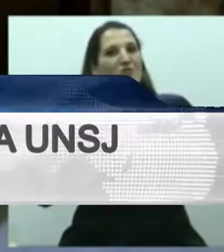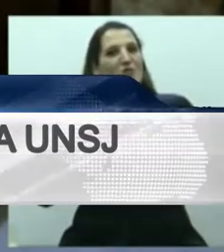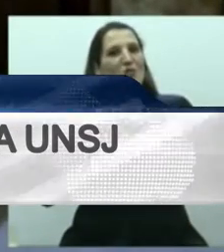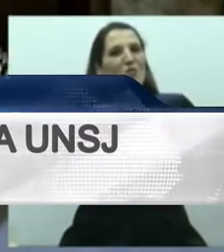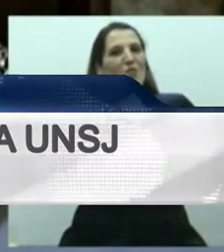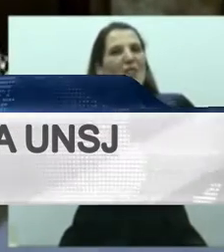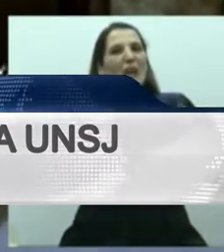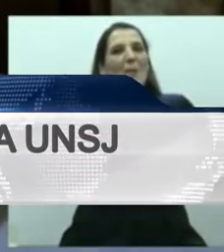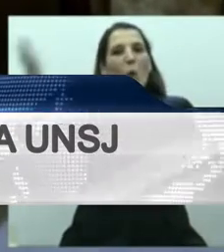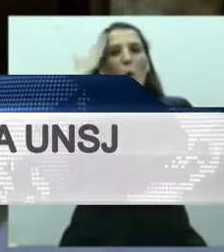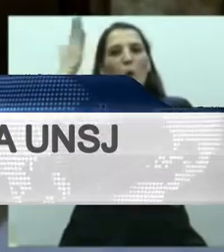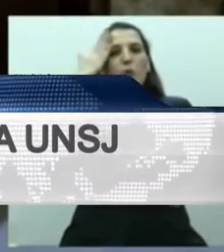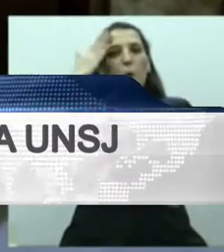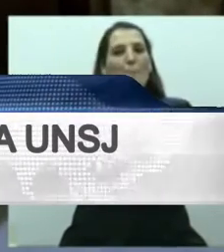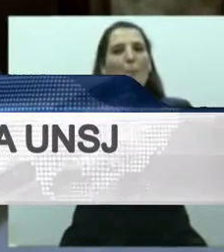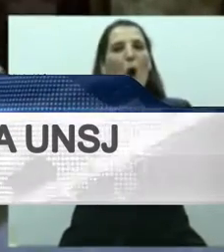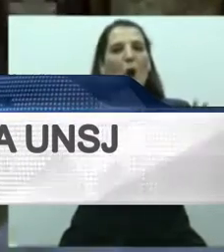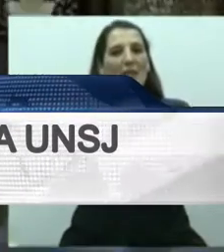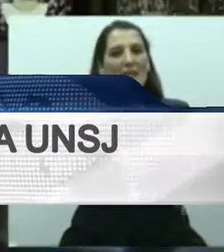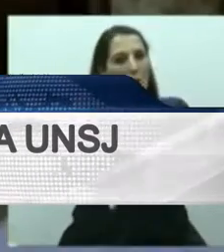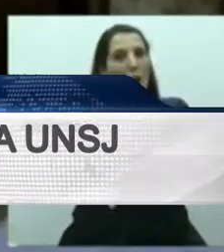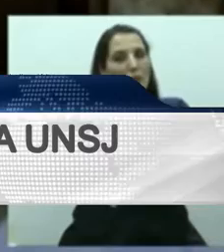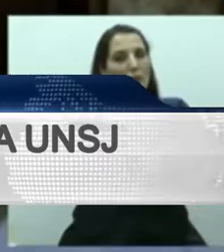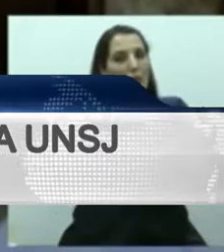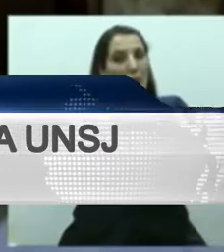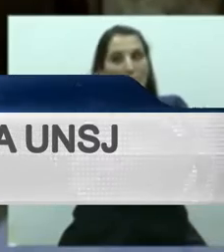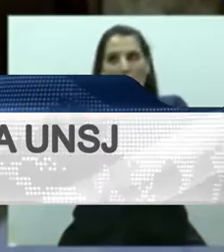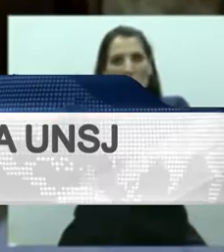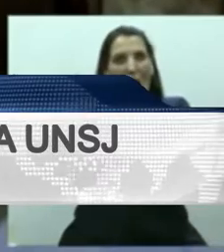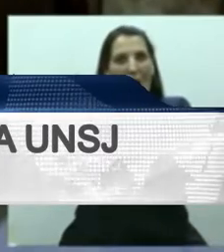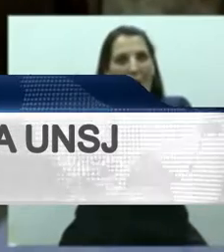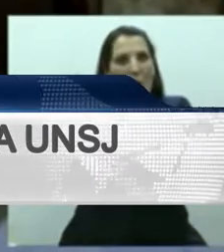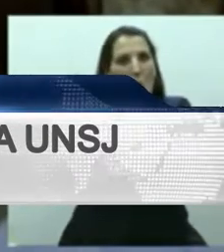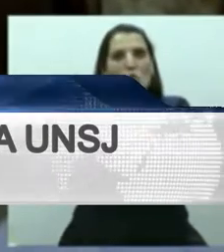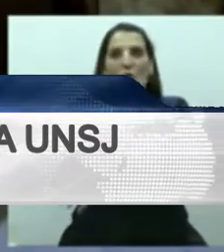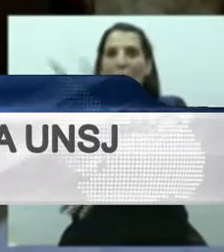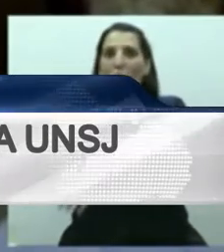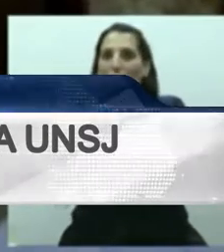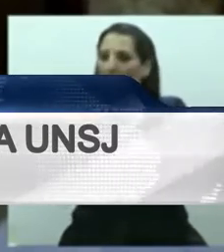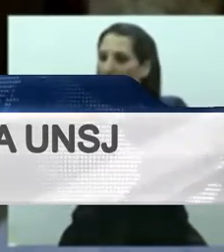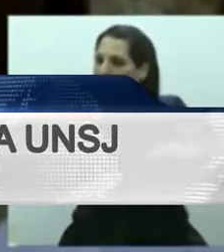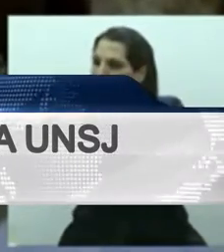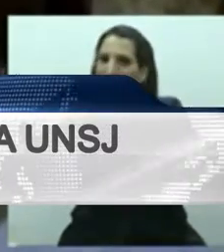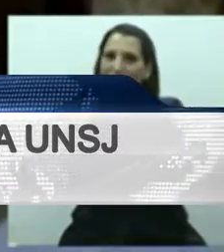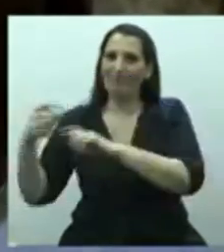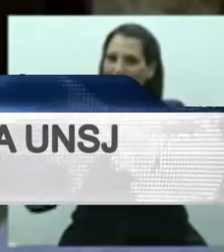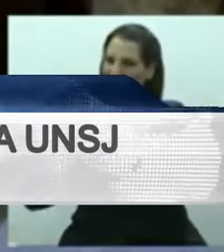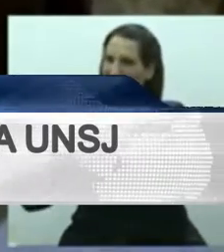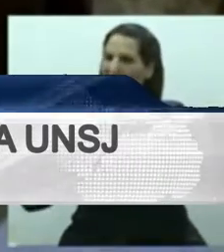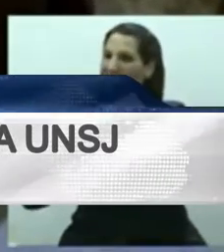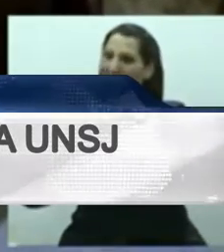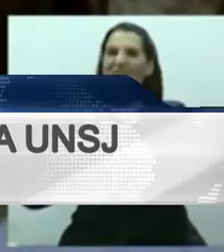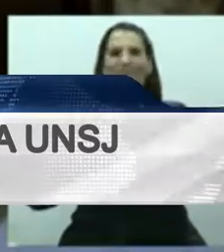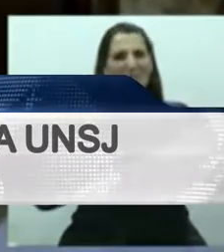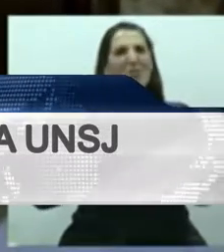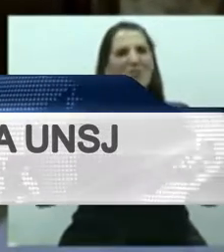stand-by que crea incertidumbre, a lo que se suma, ¿no es cierto?, a veces dificultades para las clases con